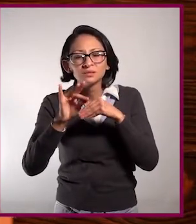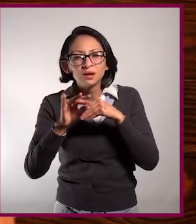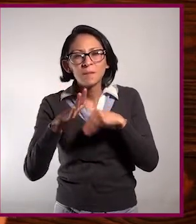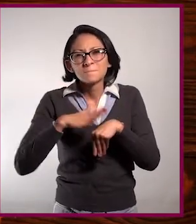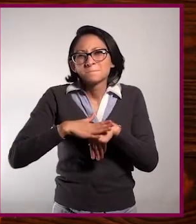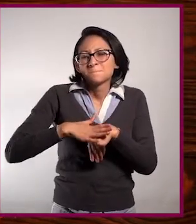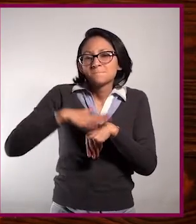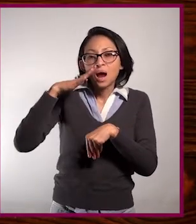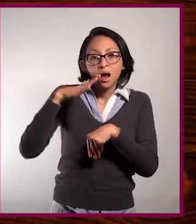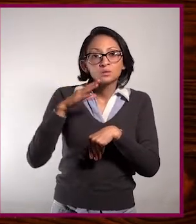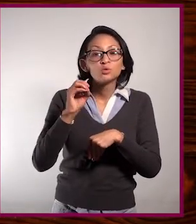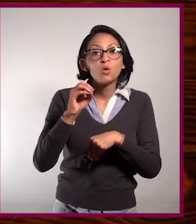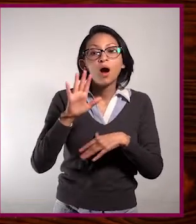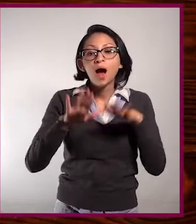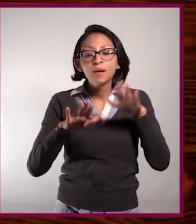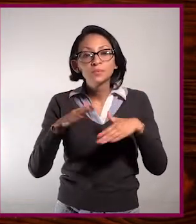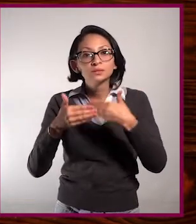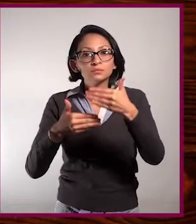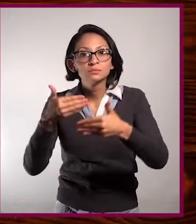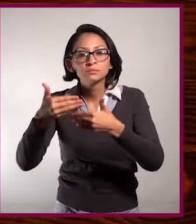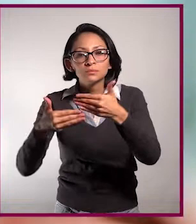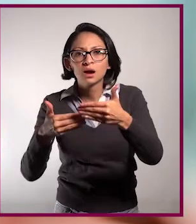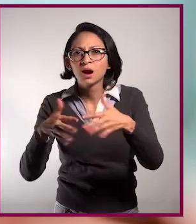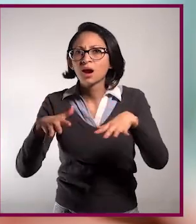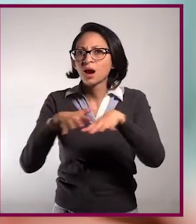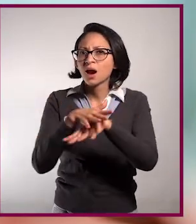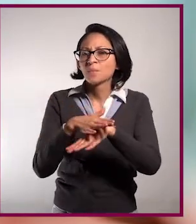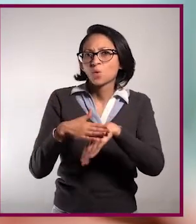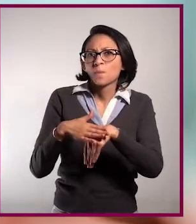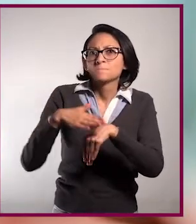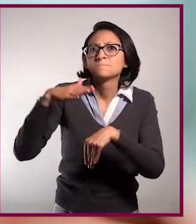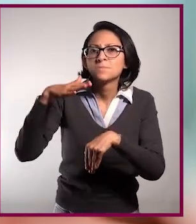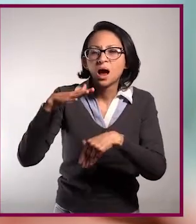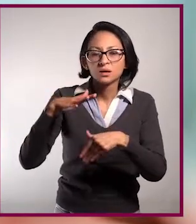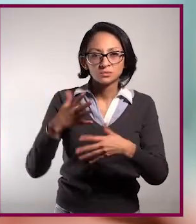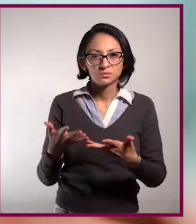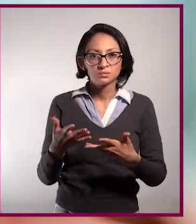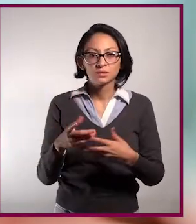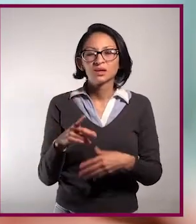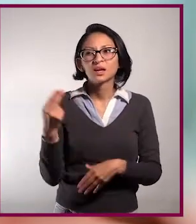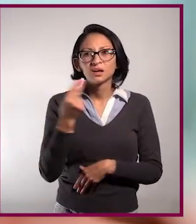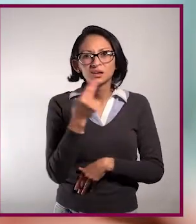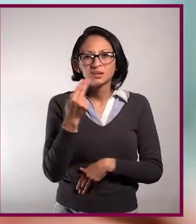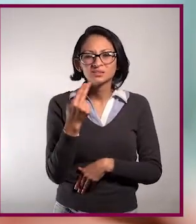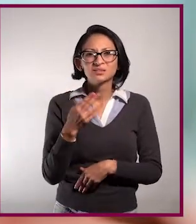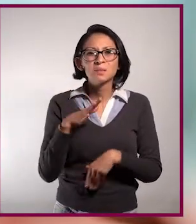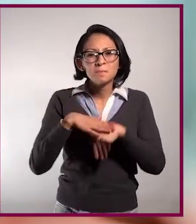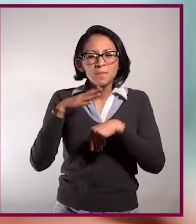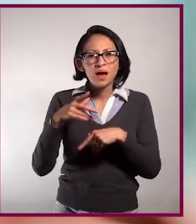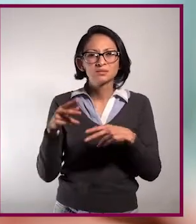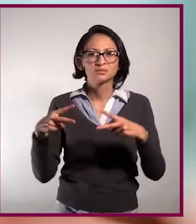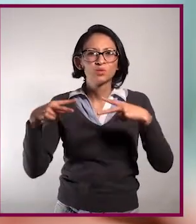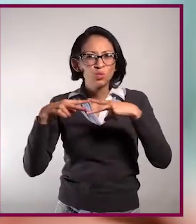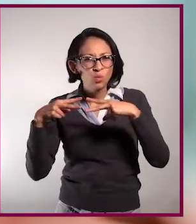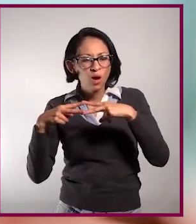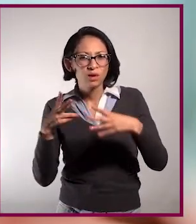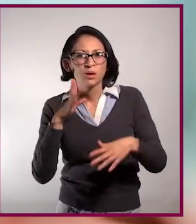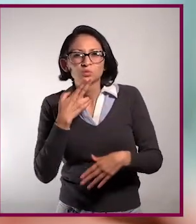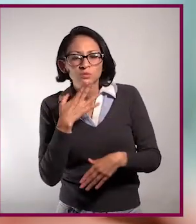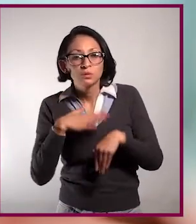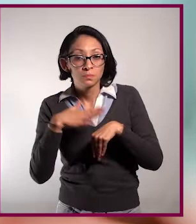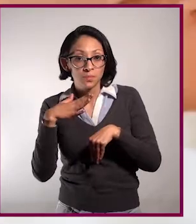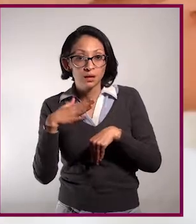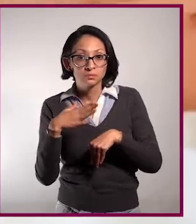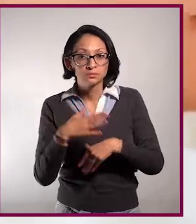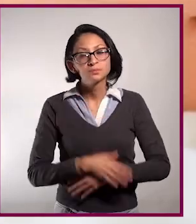abundante que en tus otros ciclos, o si al cabo de unos meses ha ido aumentando hasta llegar a un punto en el que sientes que requieres de muchas más toallas higiénicas